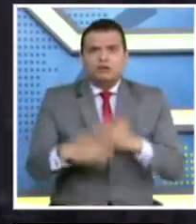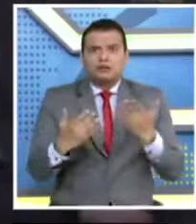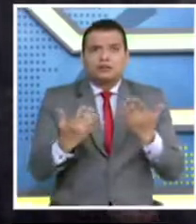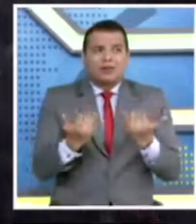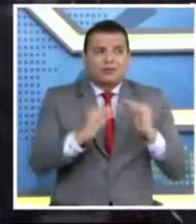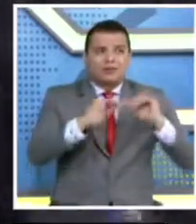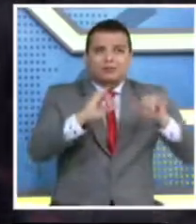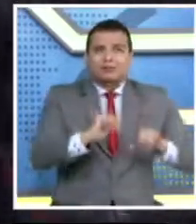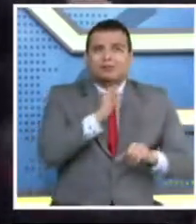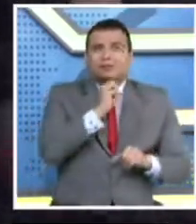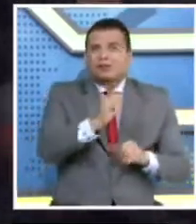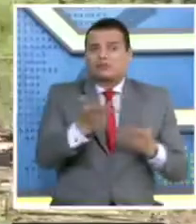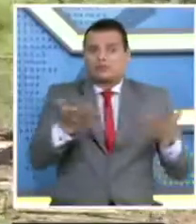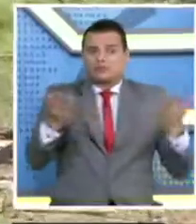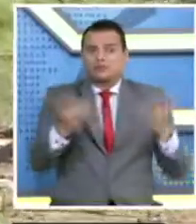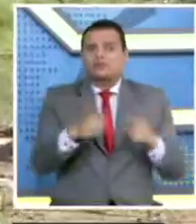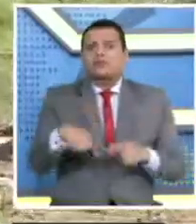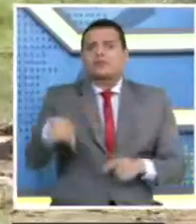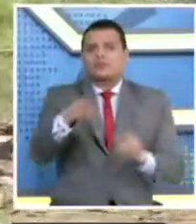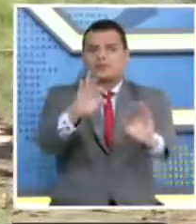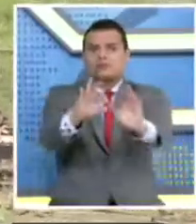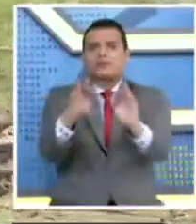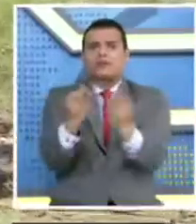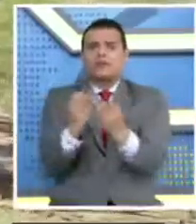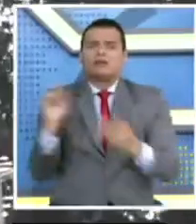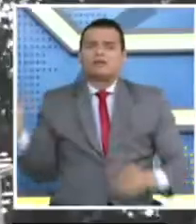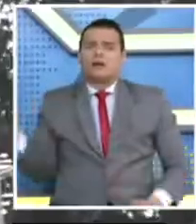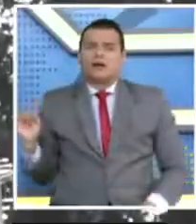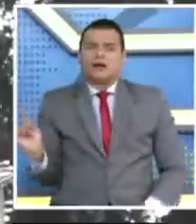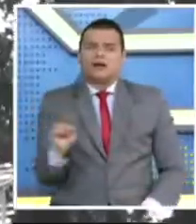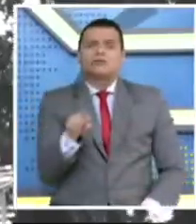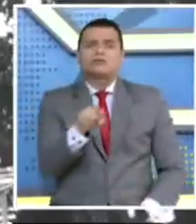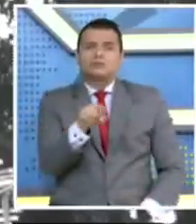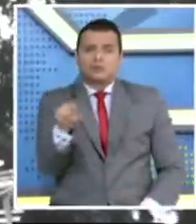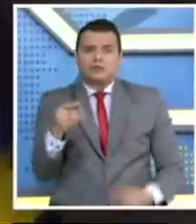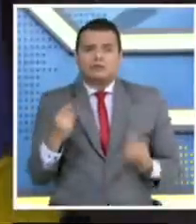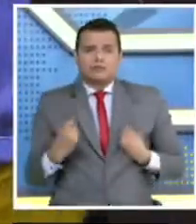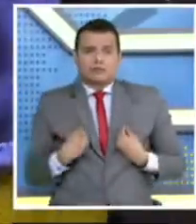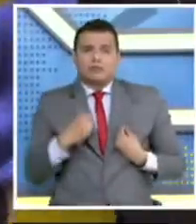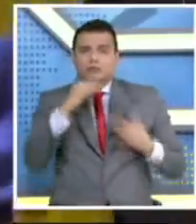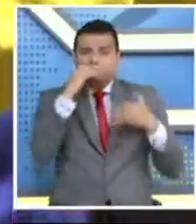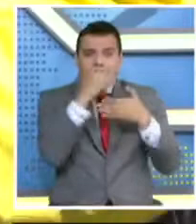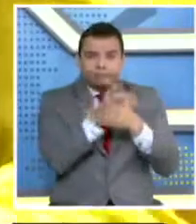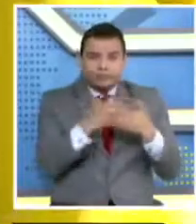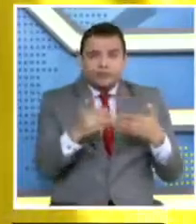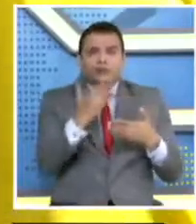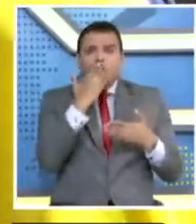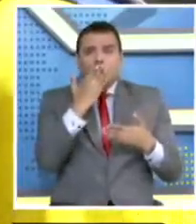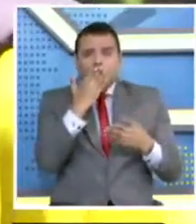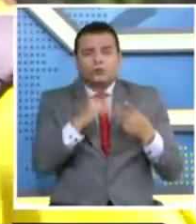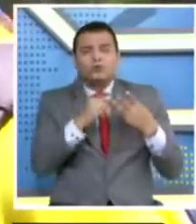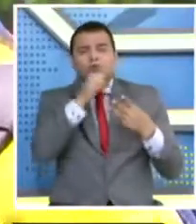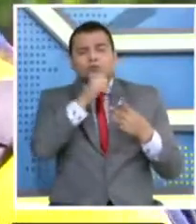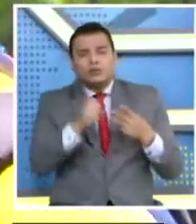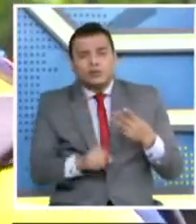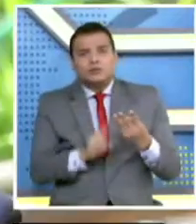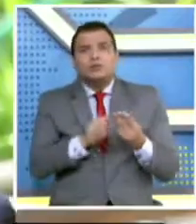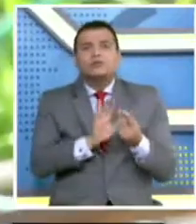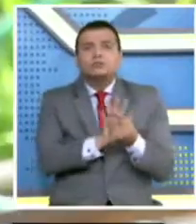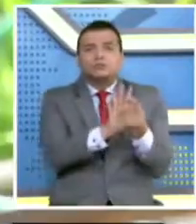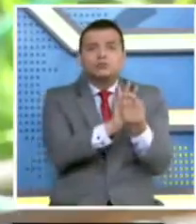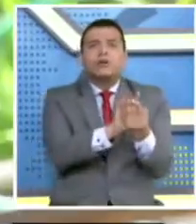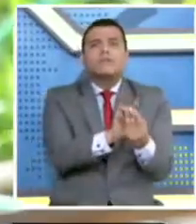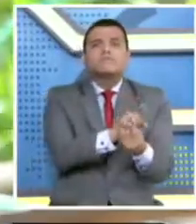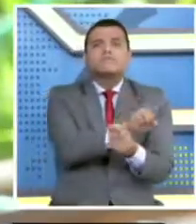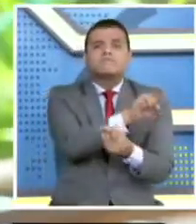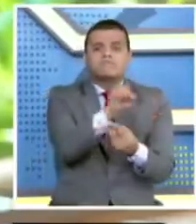20 familias las que están asentadas desde hace décadas en esta zona. Hay niños, adultos mayores, comunidades indígenas y población desplazada. Pues